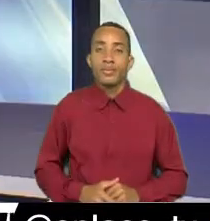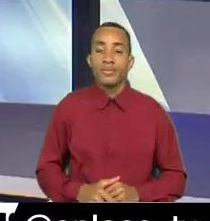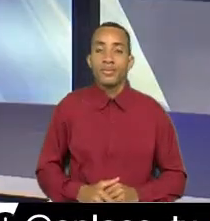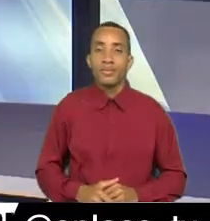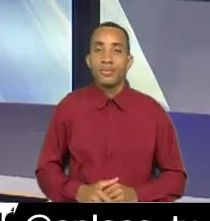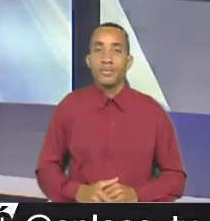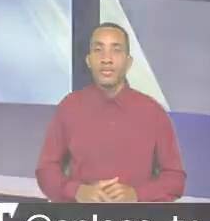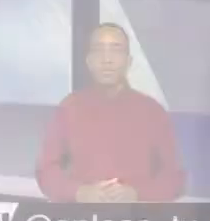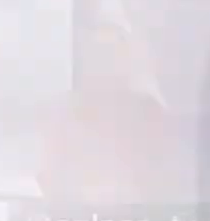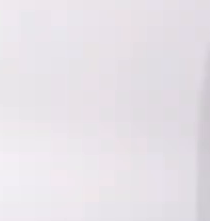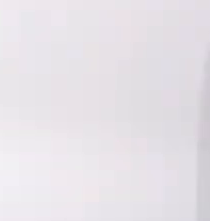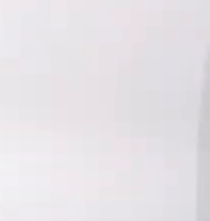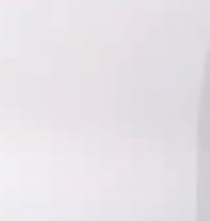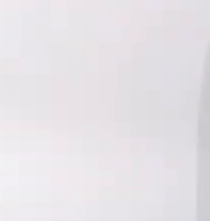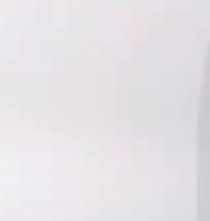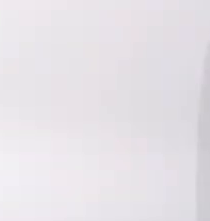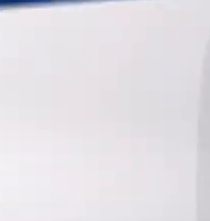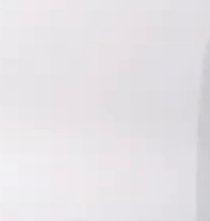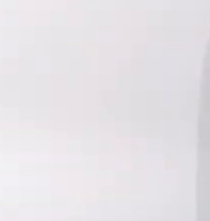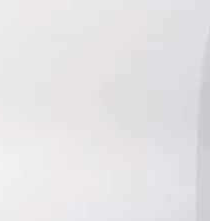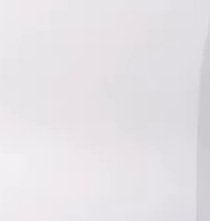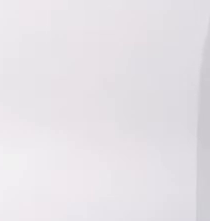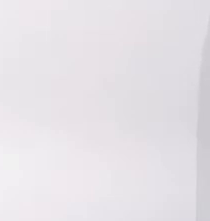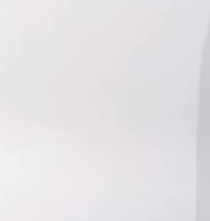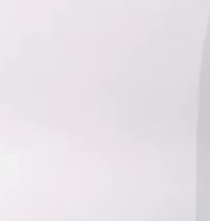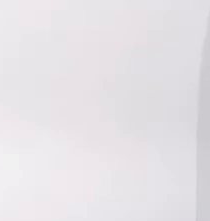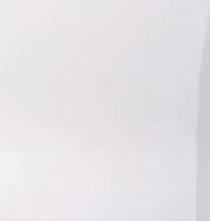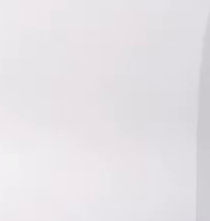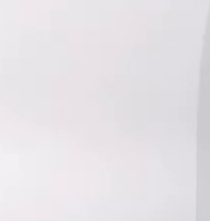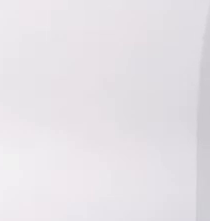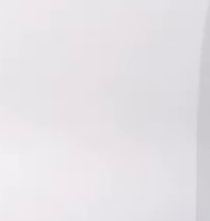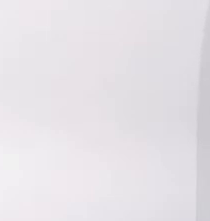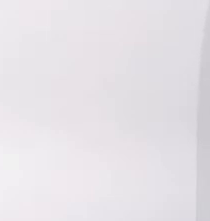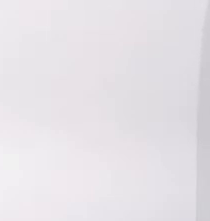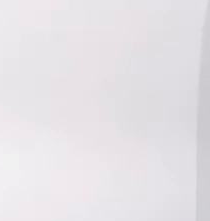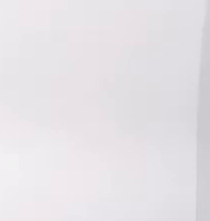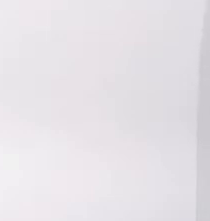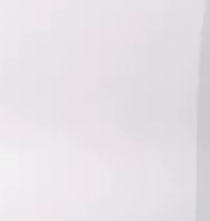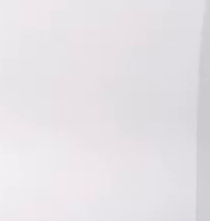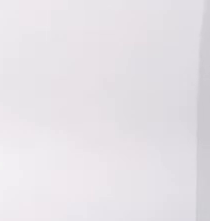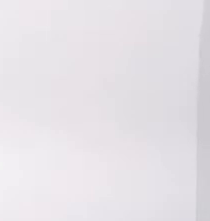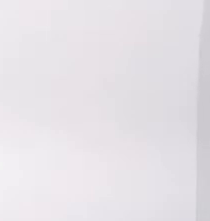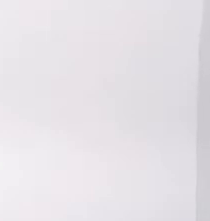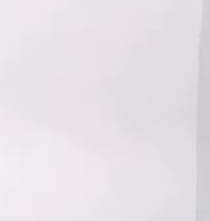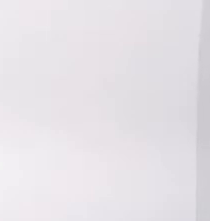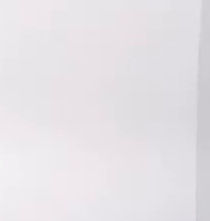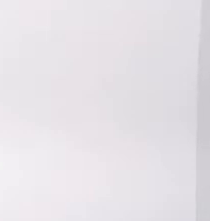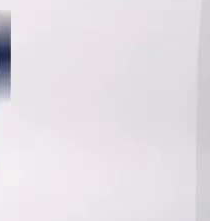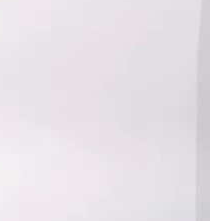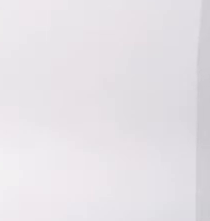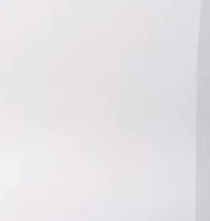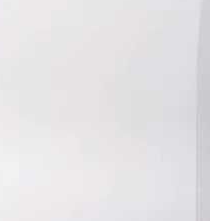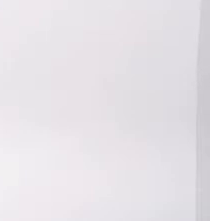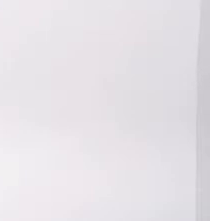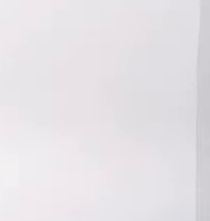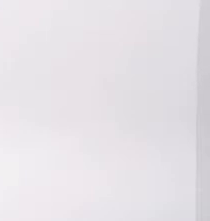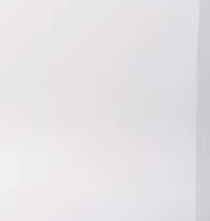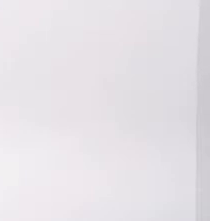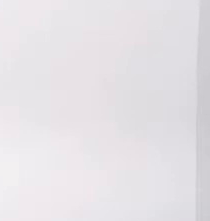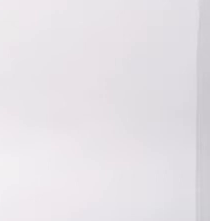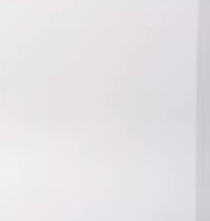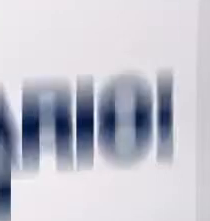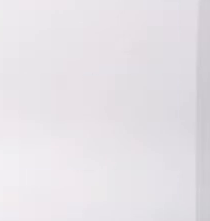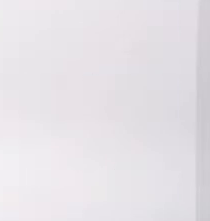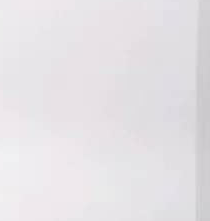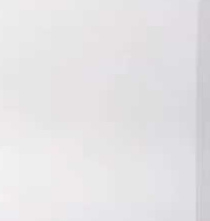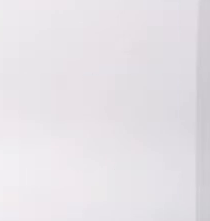Pague 4, lleve 5, bonos, regalos. En Enlace Televisión estamos de aniversario y los obsequios son para usted. Vincule